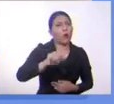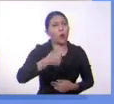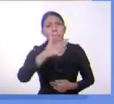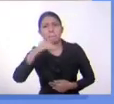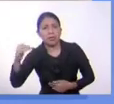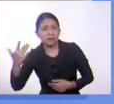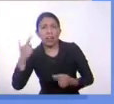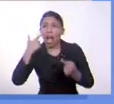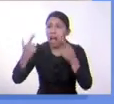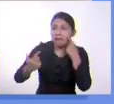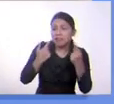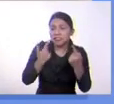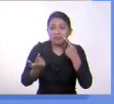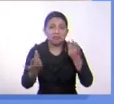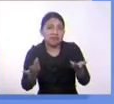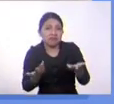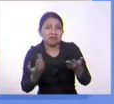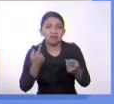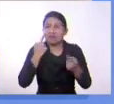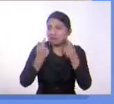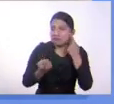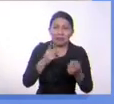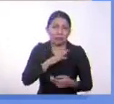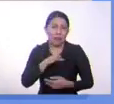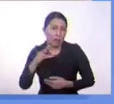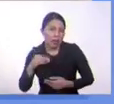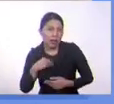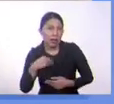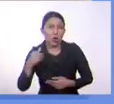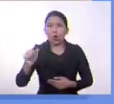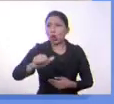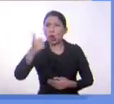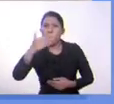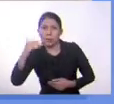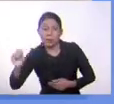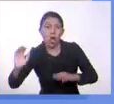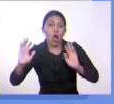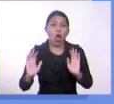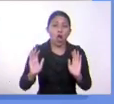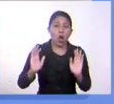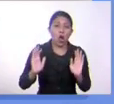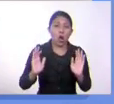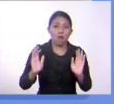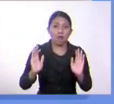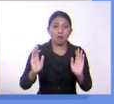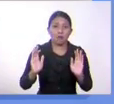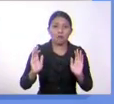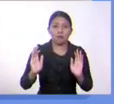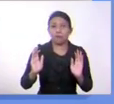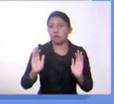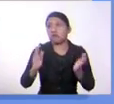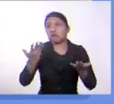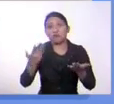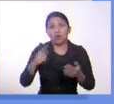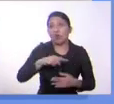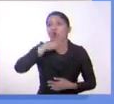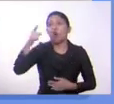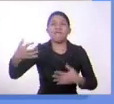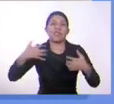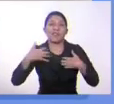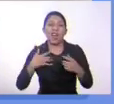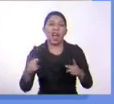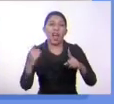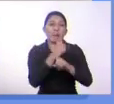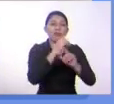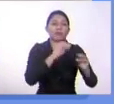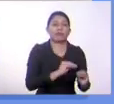turísticos, por ejemplo, cuando visitan a sus familiares en el exterior o con el objeto de residir en otro país, de manera